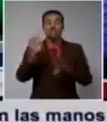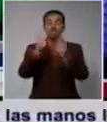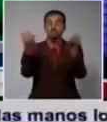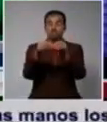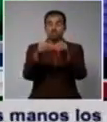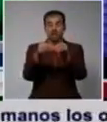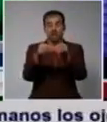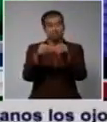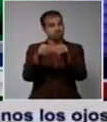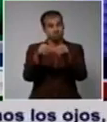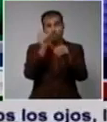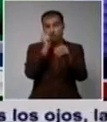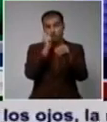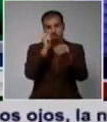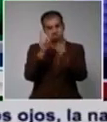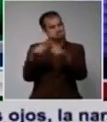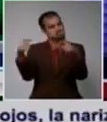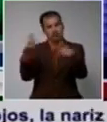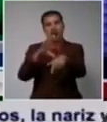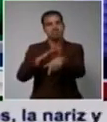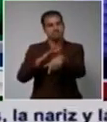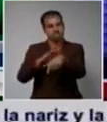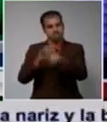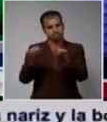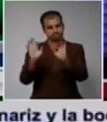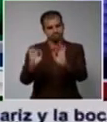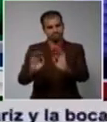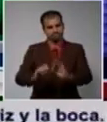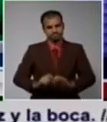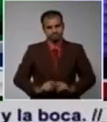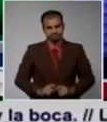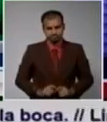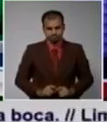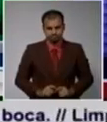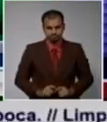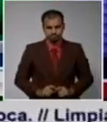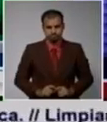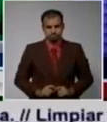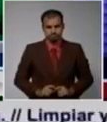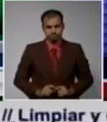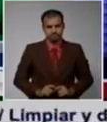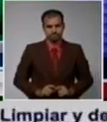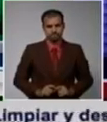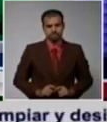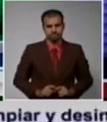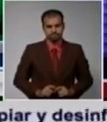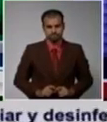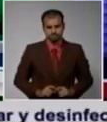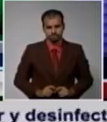masculino predomina discretamente 51,3%.